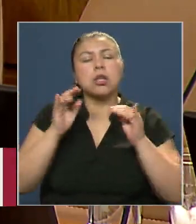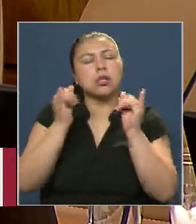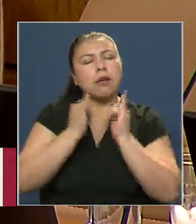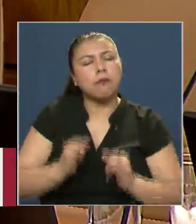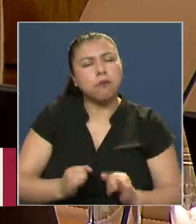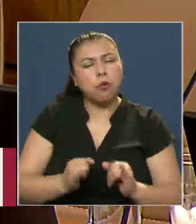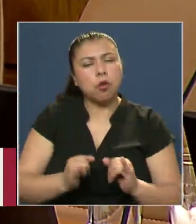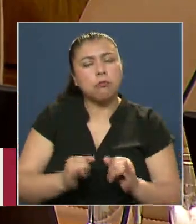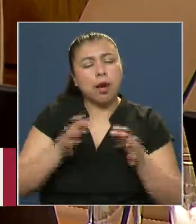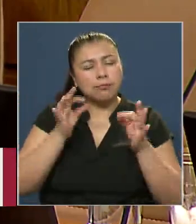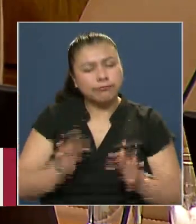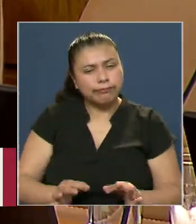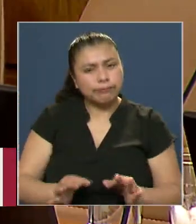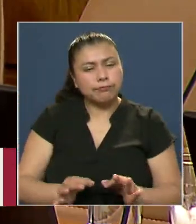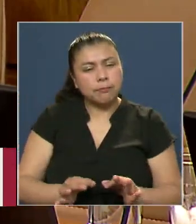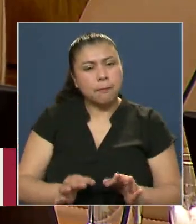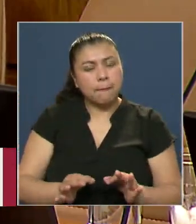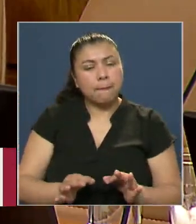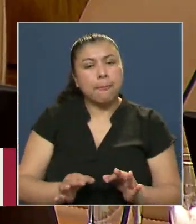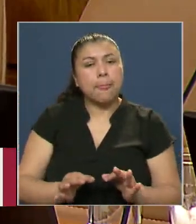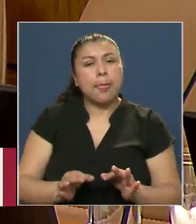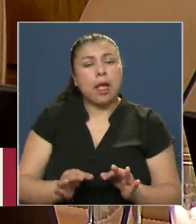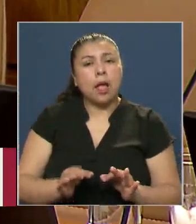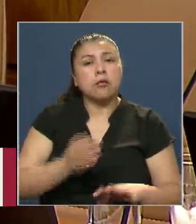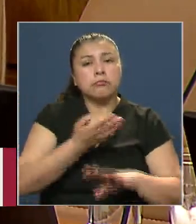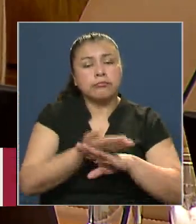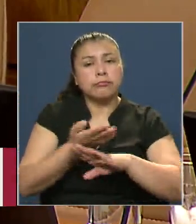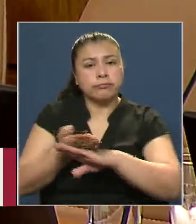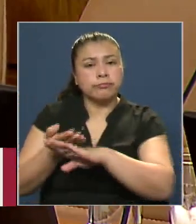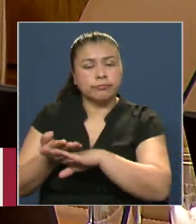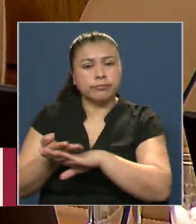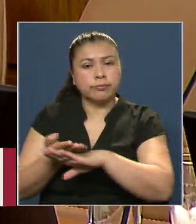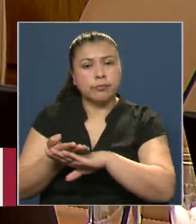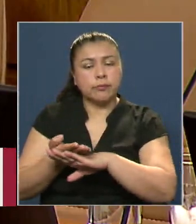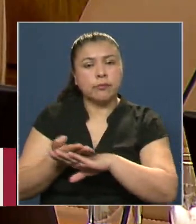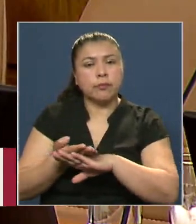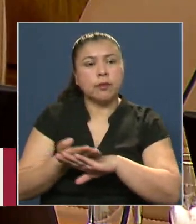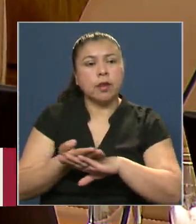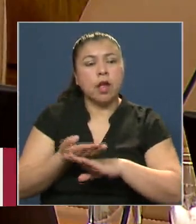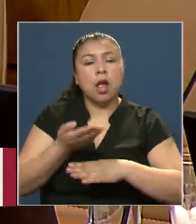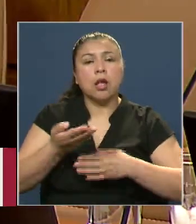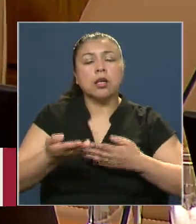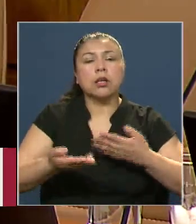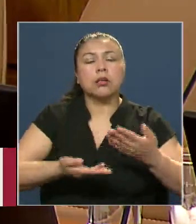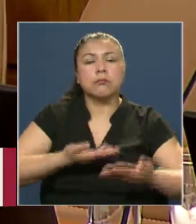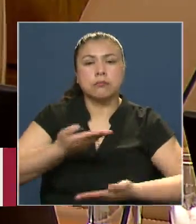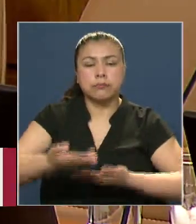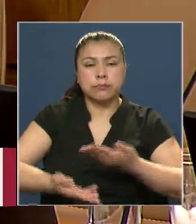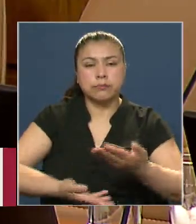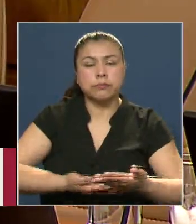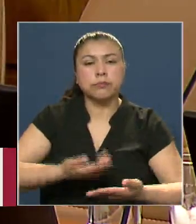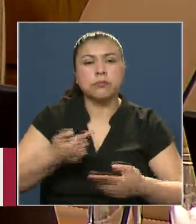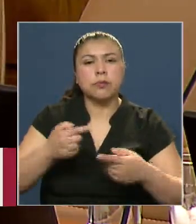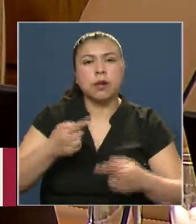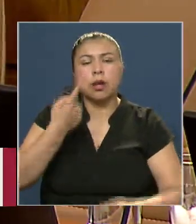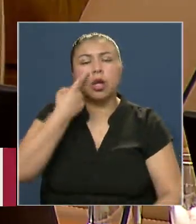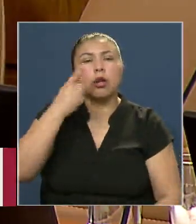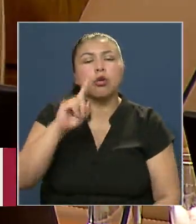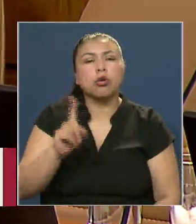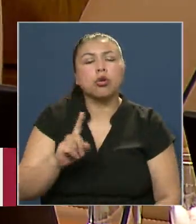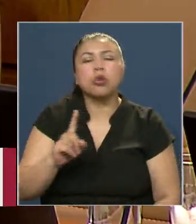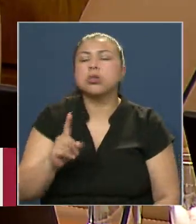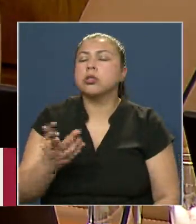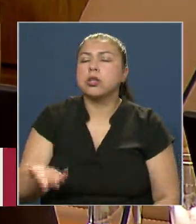que efectivamente haya una demanda sobre ofertas que hoy día son desconocidas